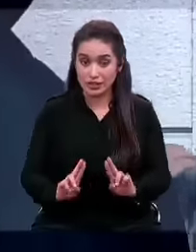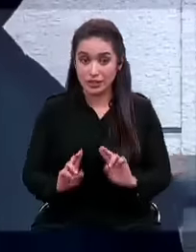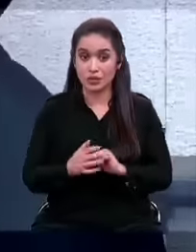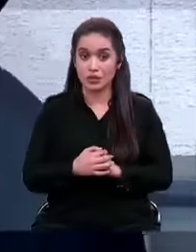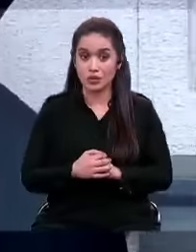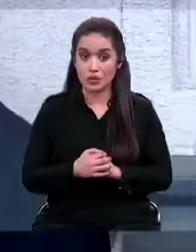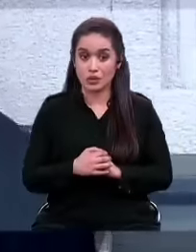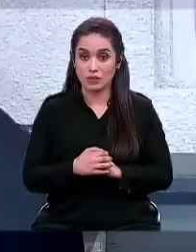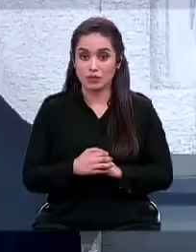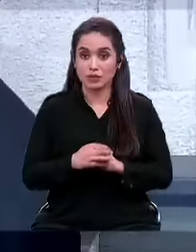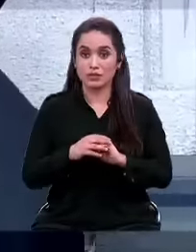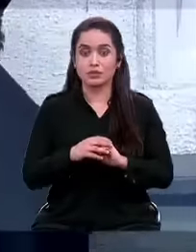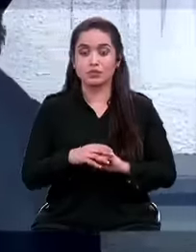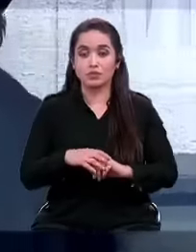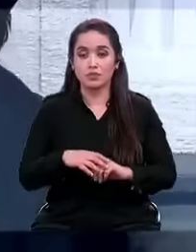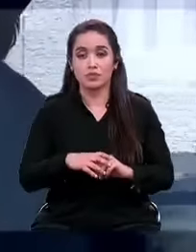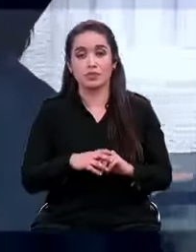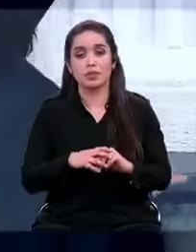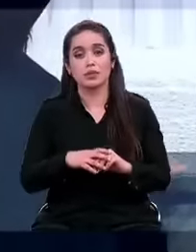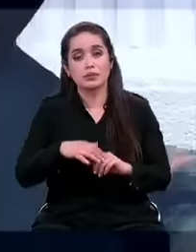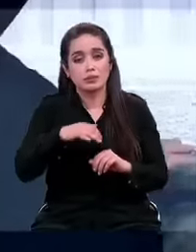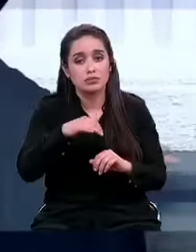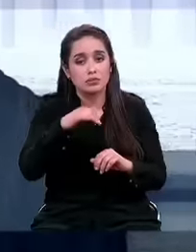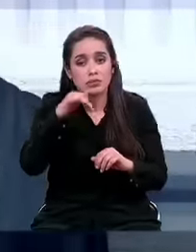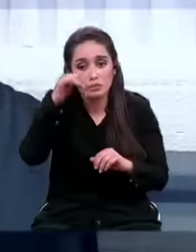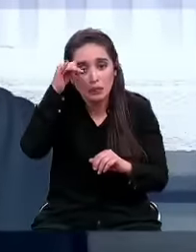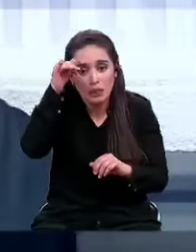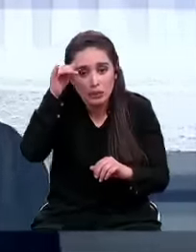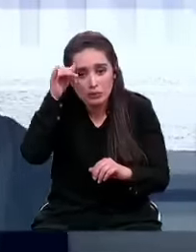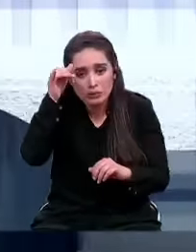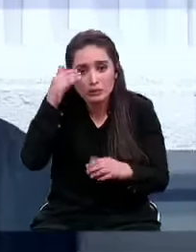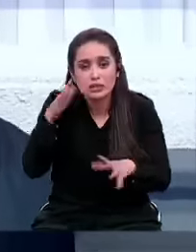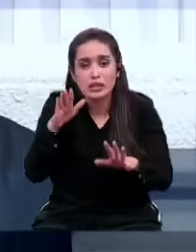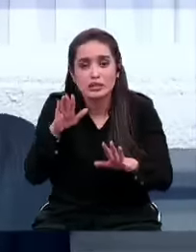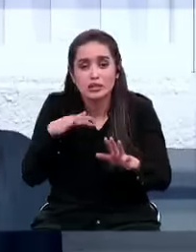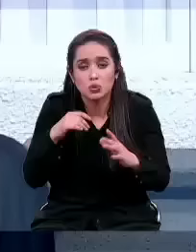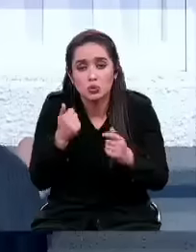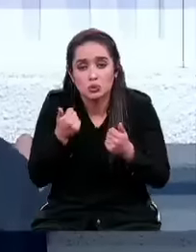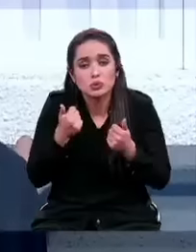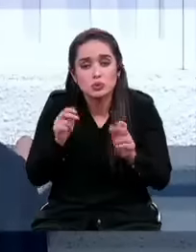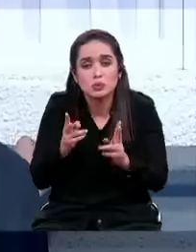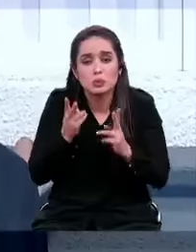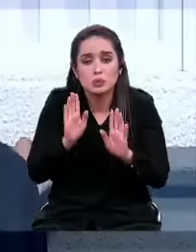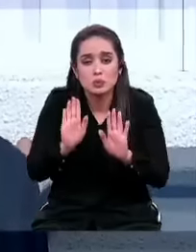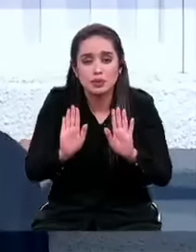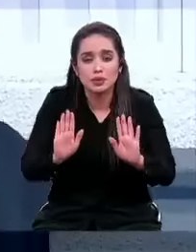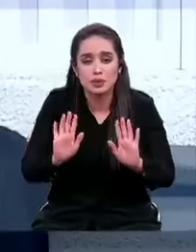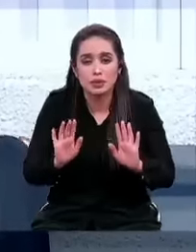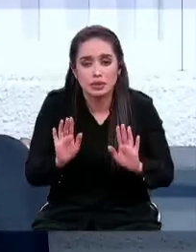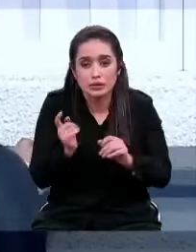Perdón. Escucha. Perdón. Se me pasa, chico. Sí, dale.